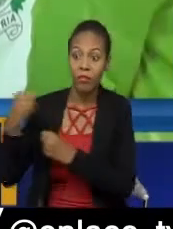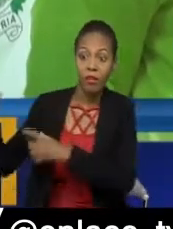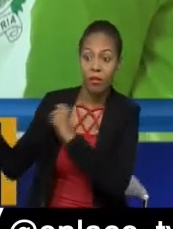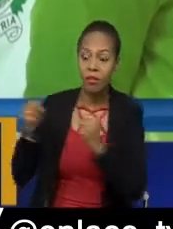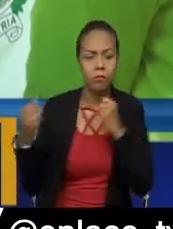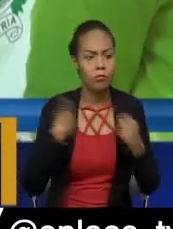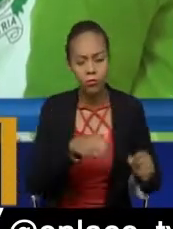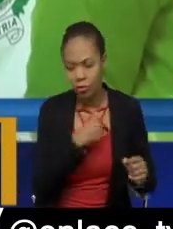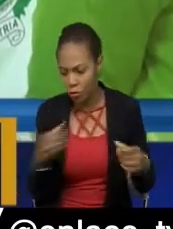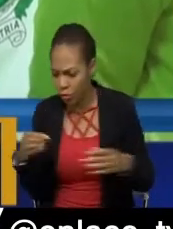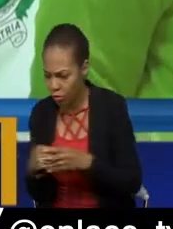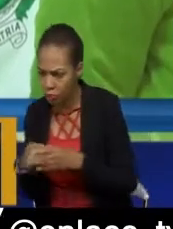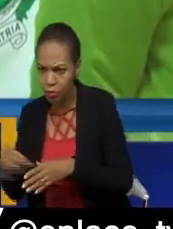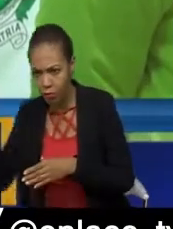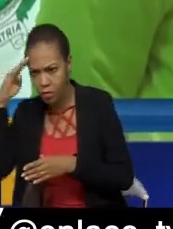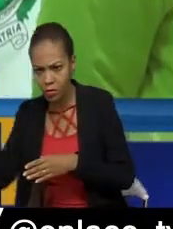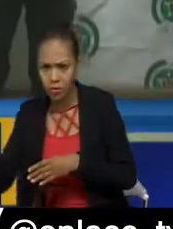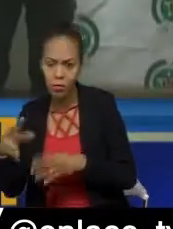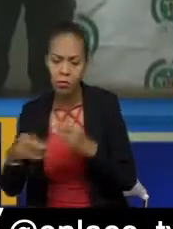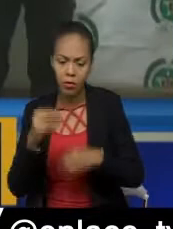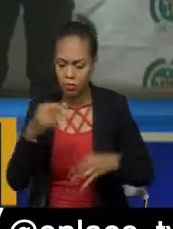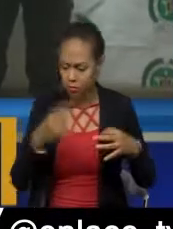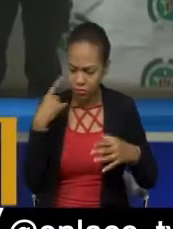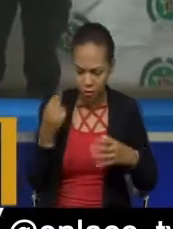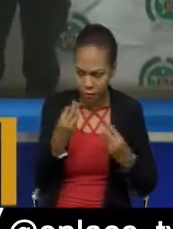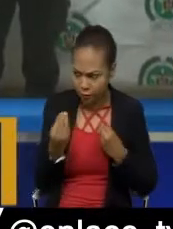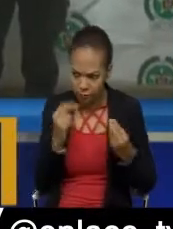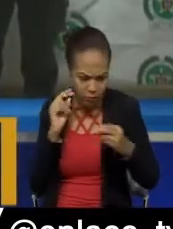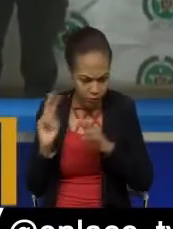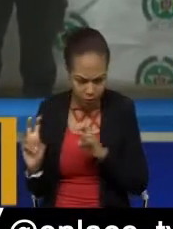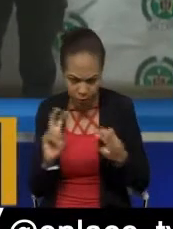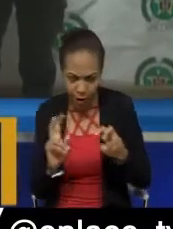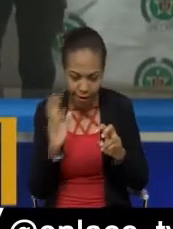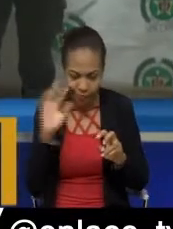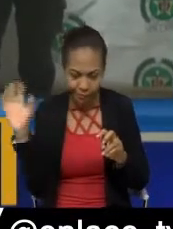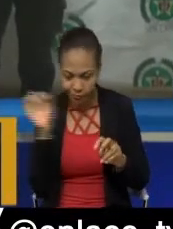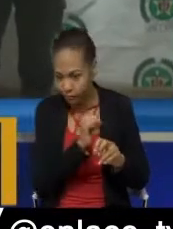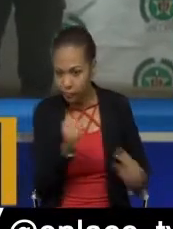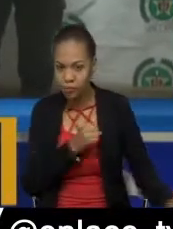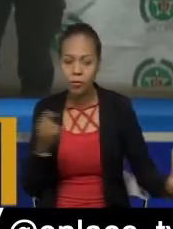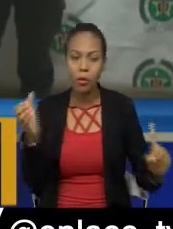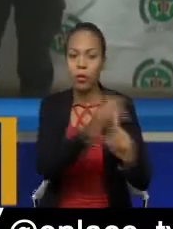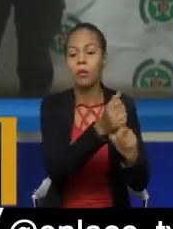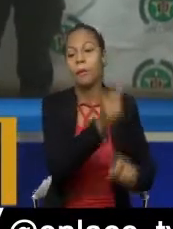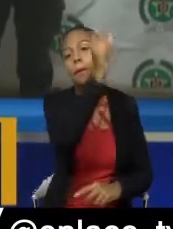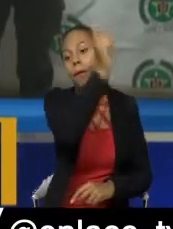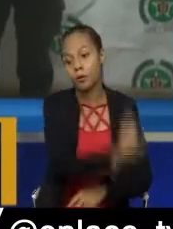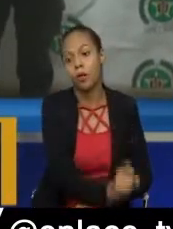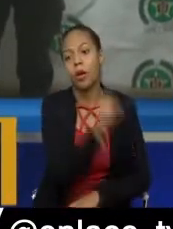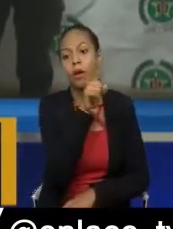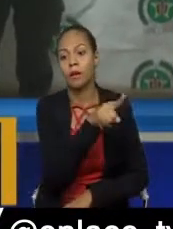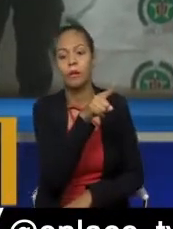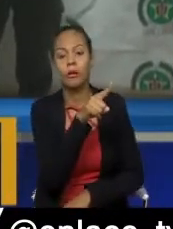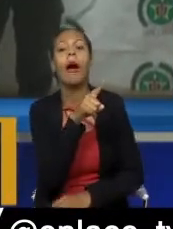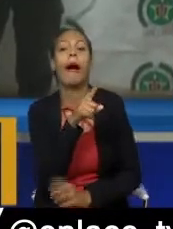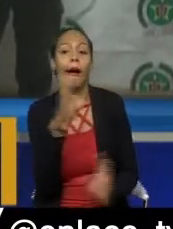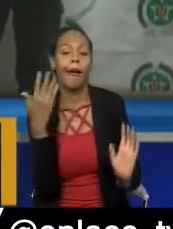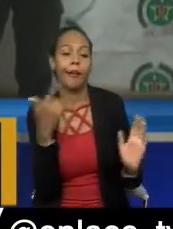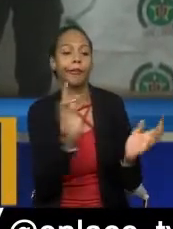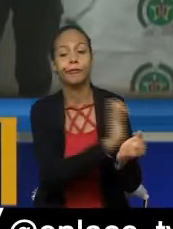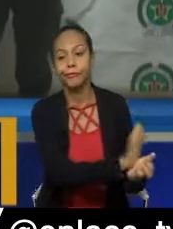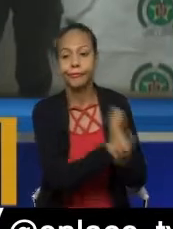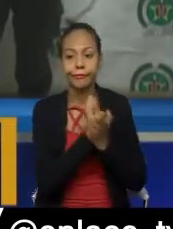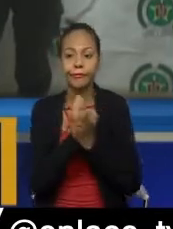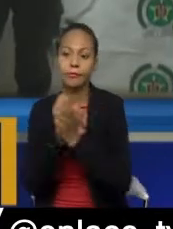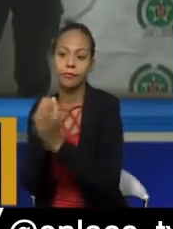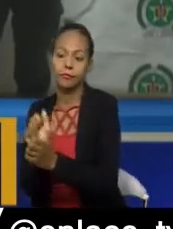policía judicial y de nuestras especialidades, logramos llegar hasta el sitio donde habitaba este sujeto y logramos dar captura para poner